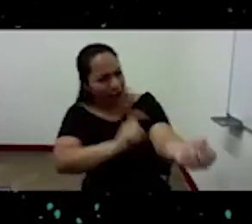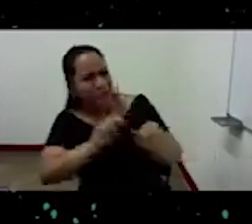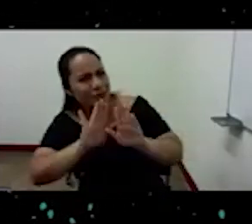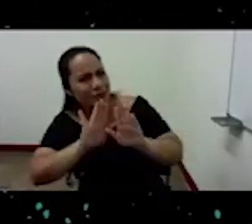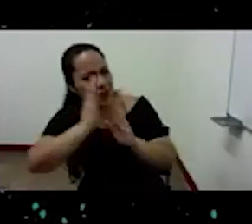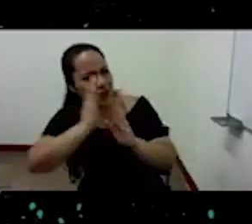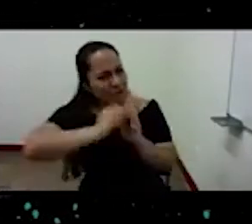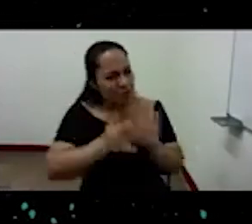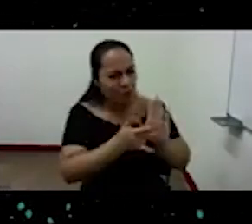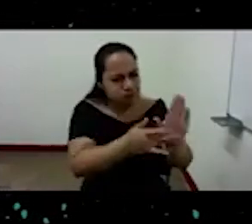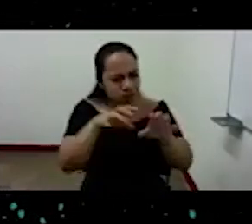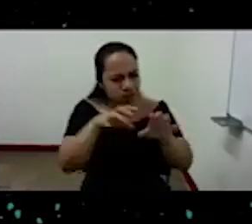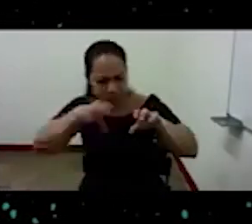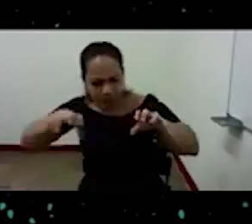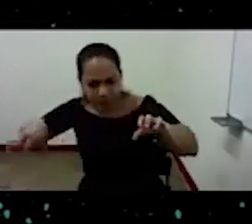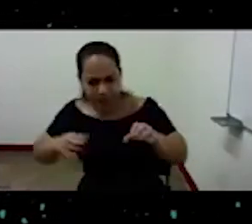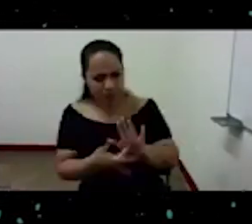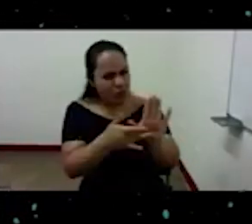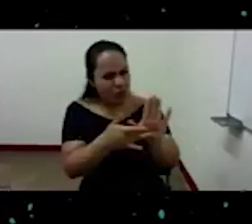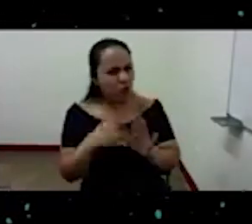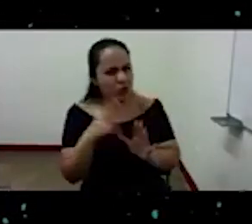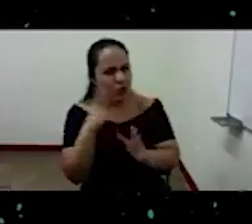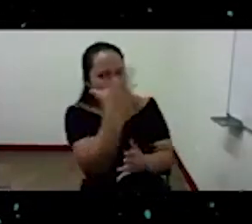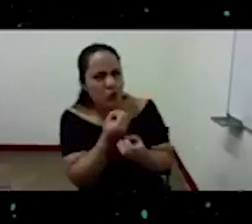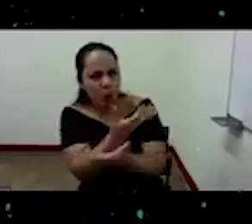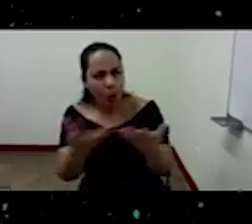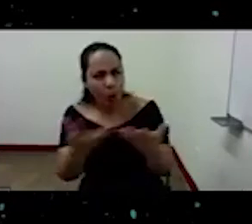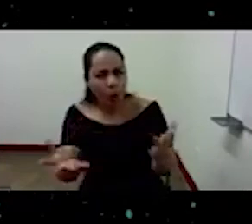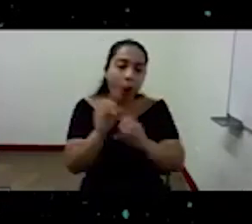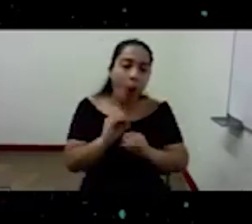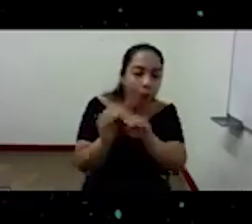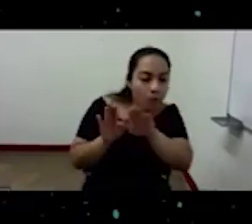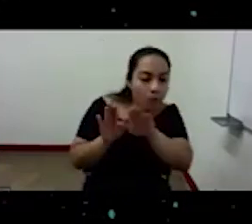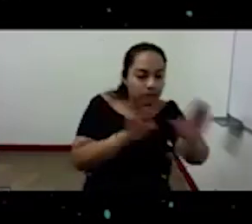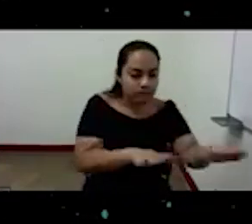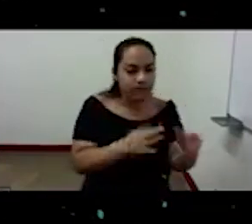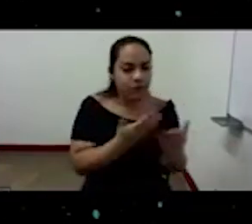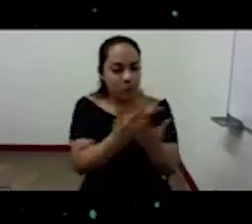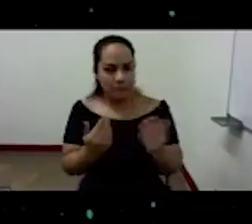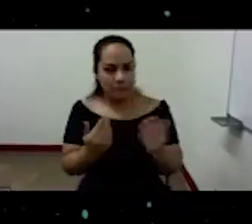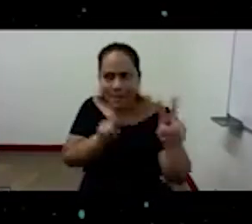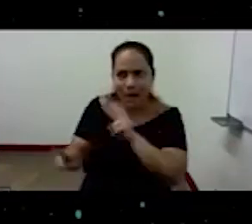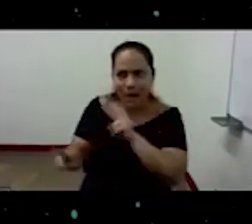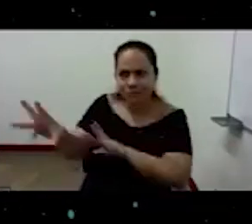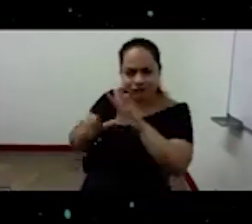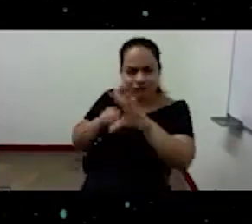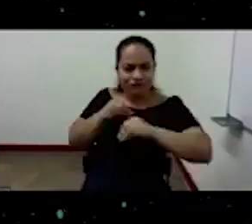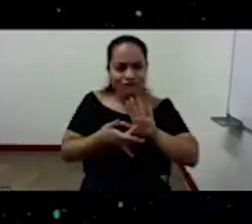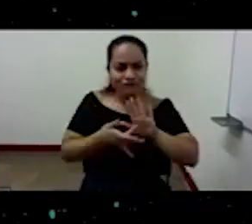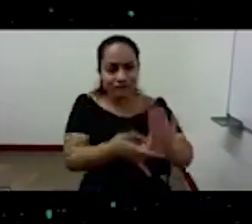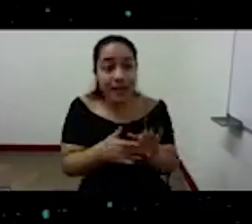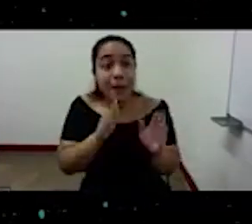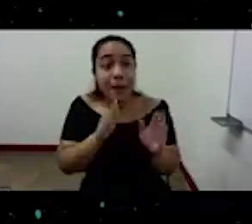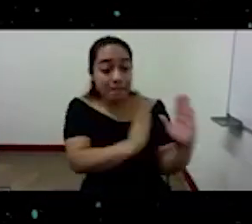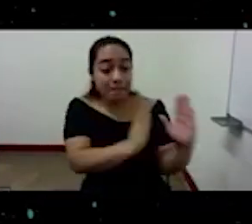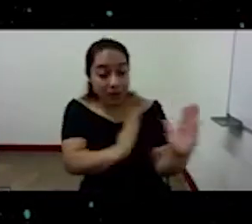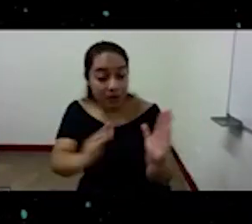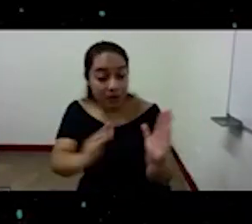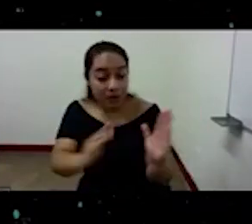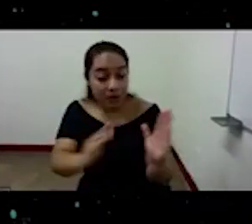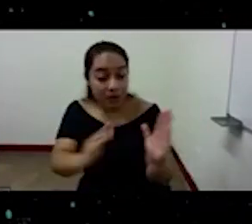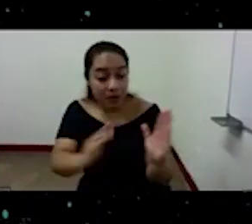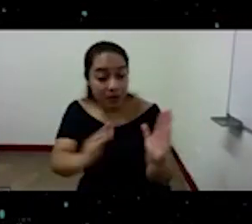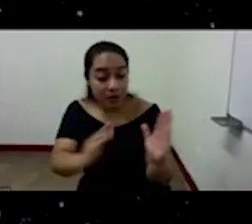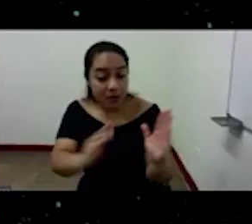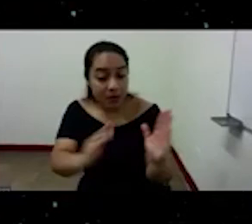como representación de lo bello o representación de la apariencia, una categoría procedente del concepto grecorromano